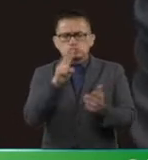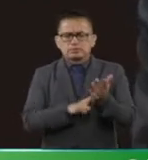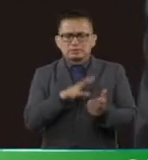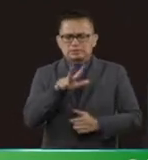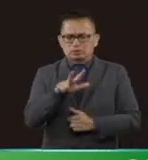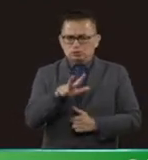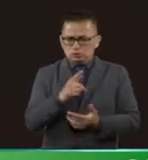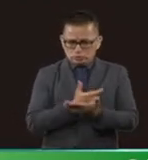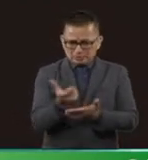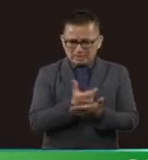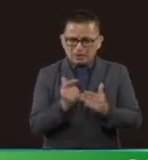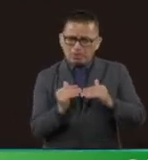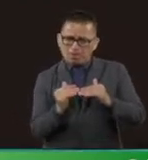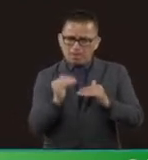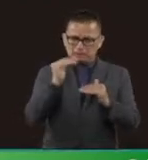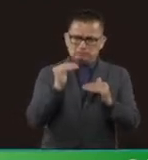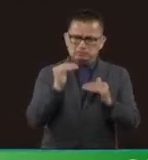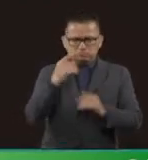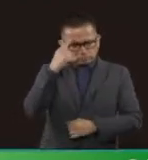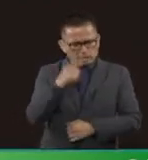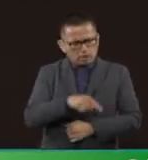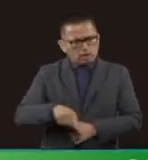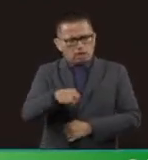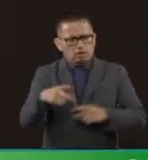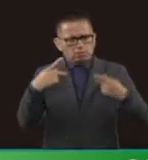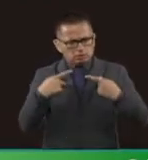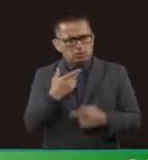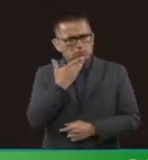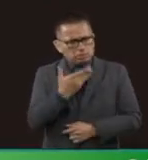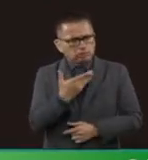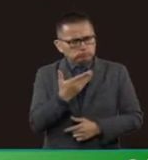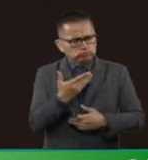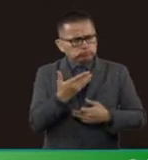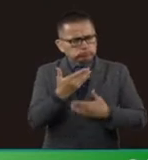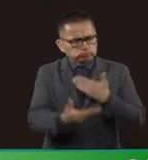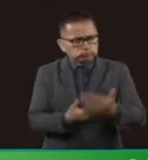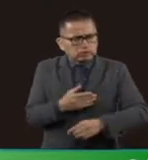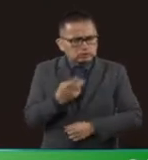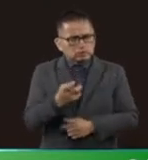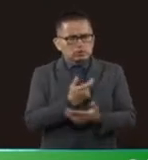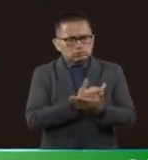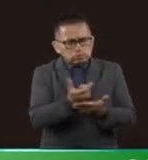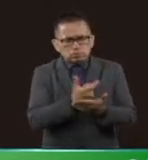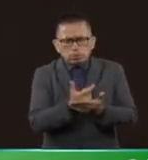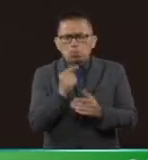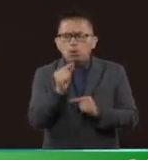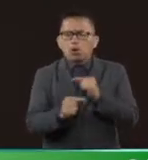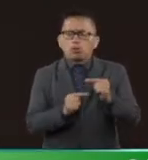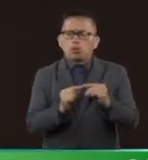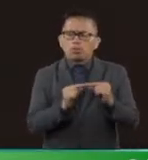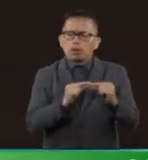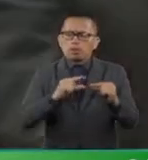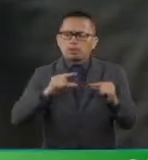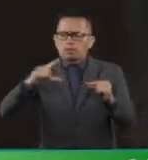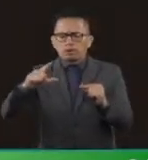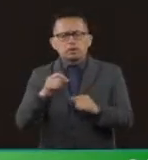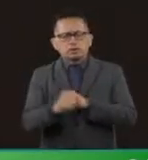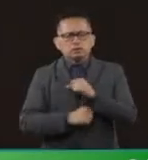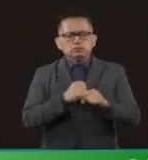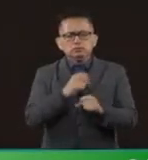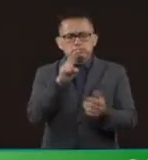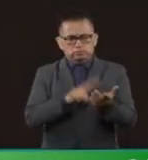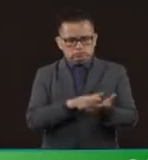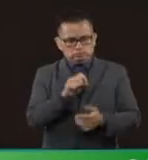bienestar personal y en una ruta progresiva y ordenada en 2024 a la línea